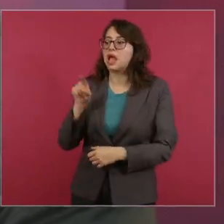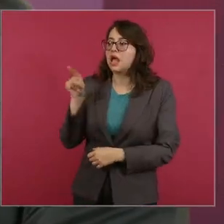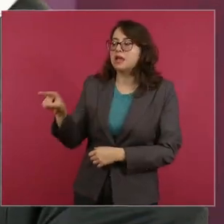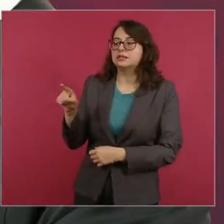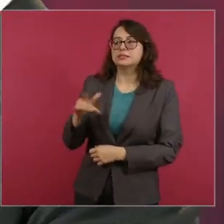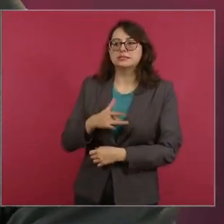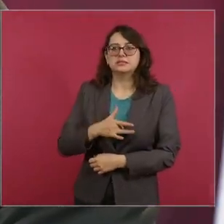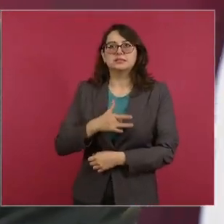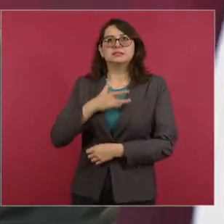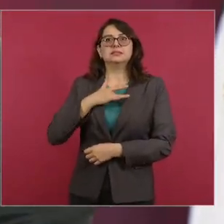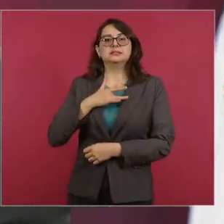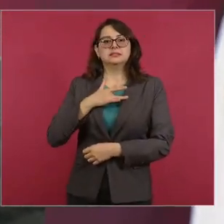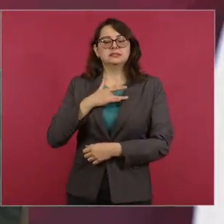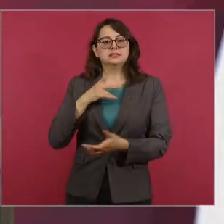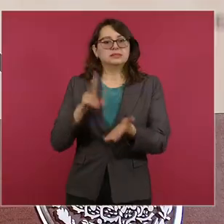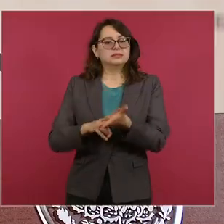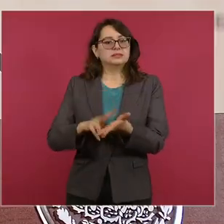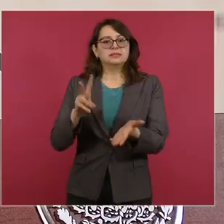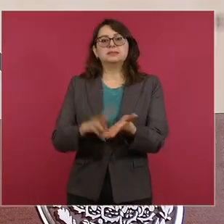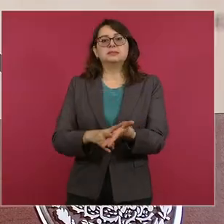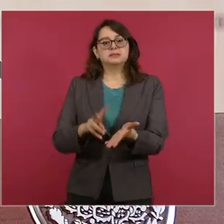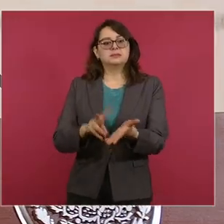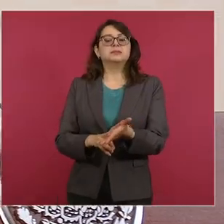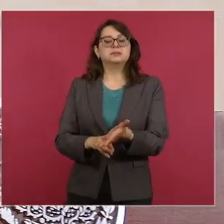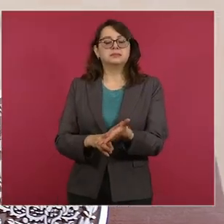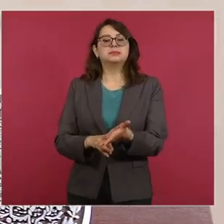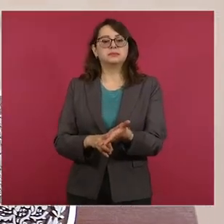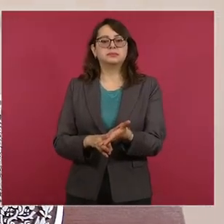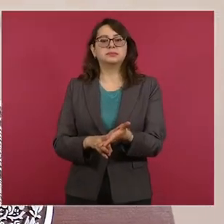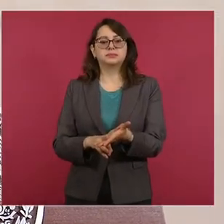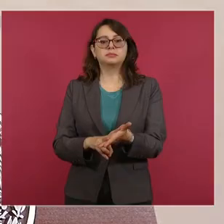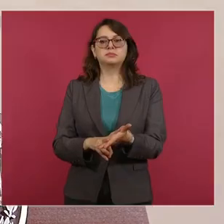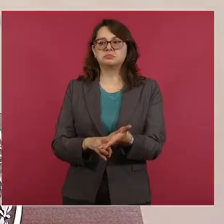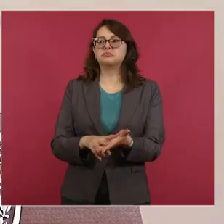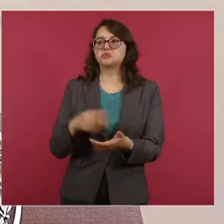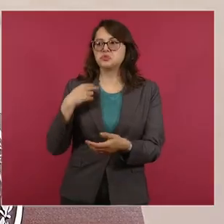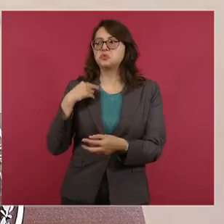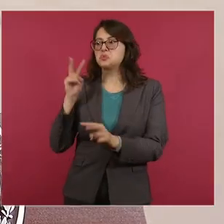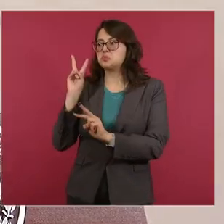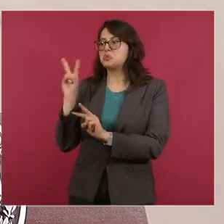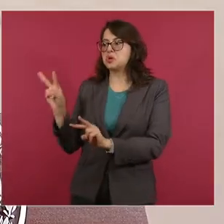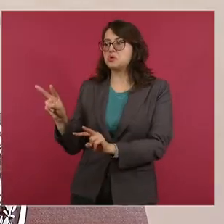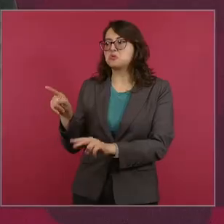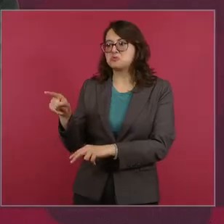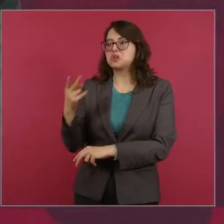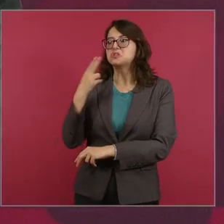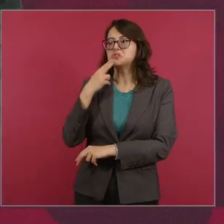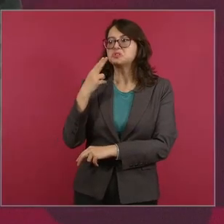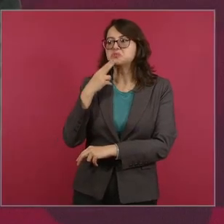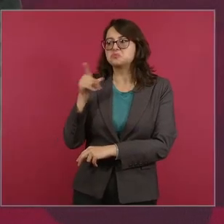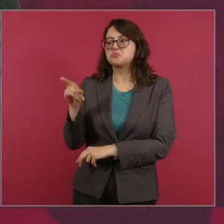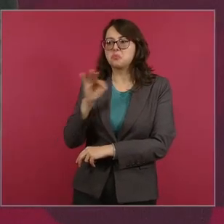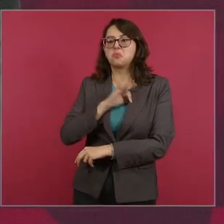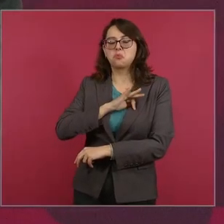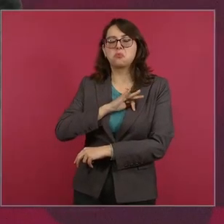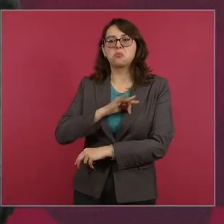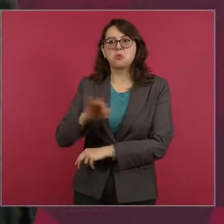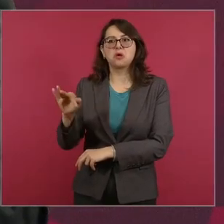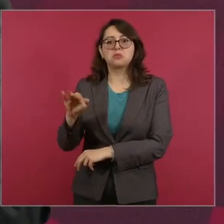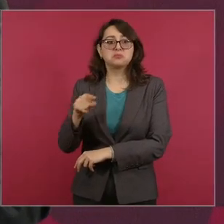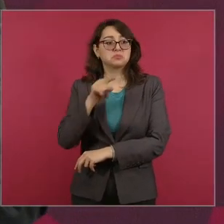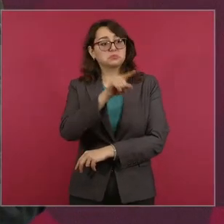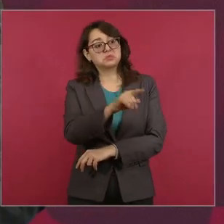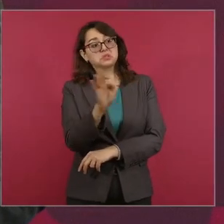quién sirve quién no sirve respeto eso pero para mí